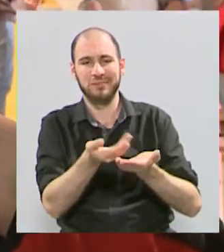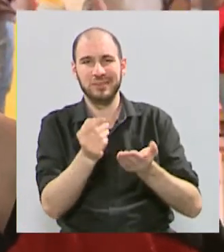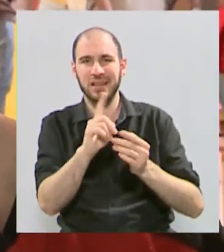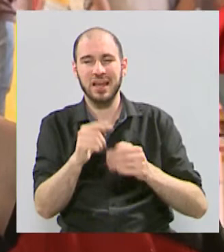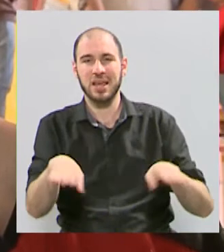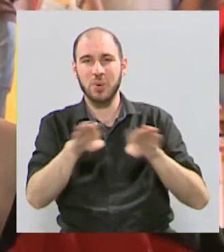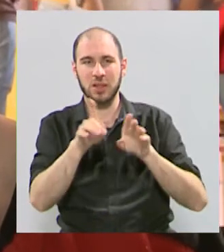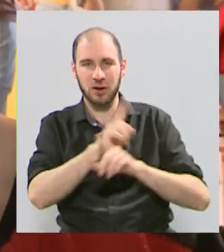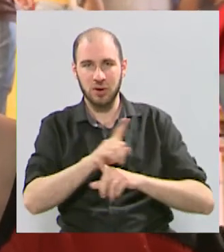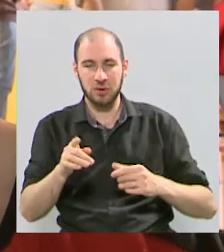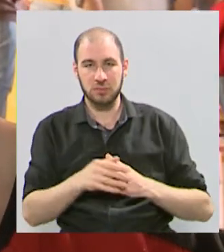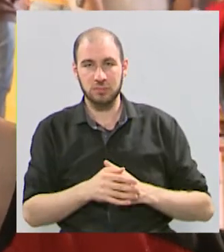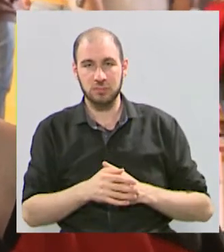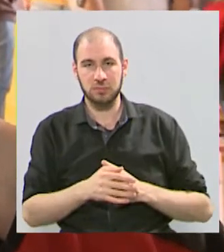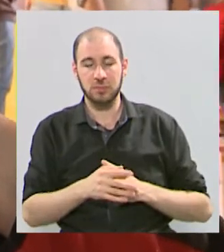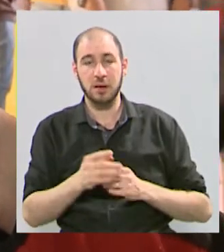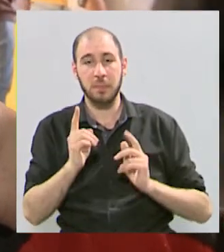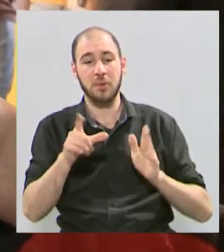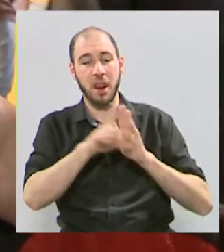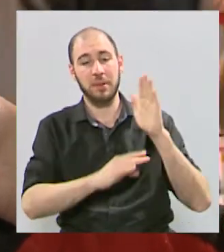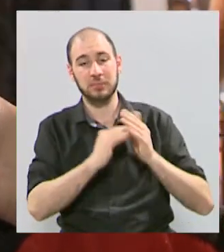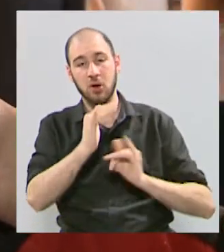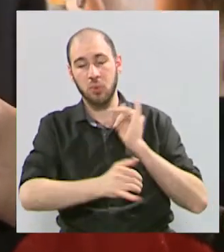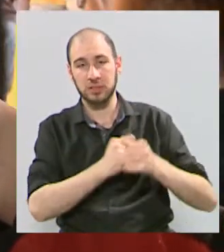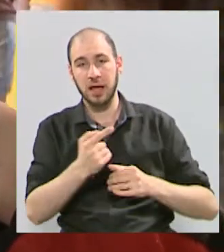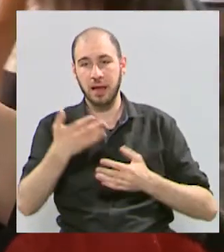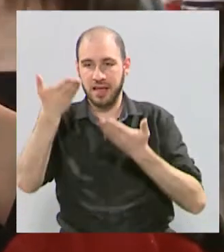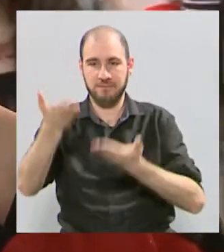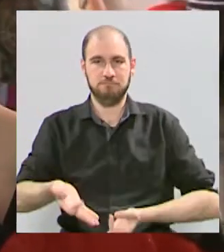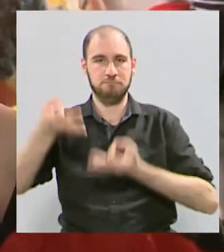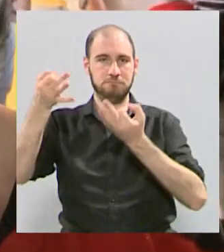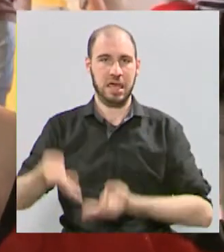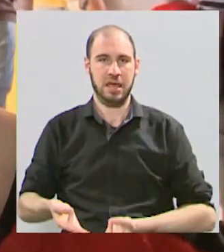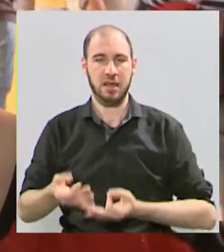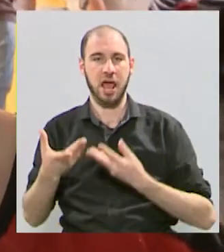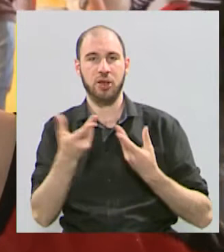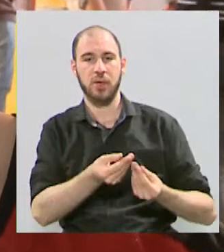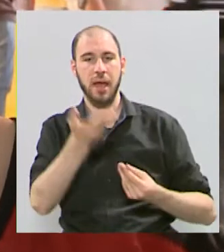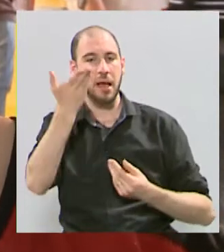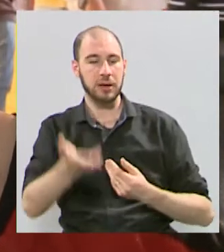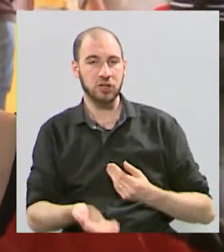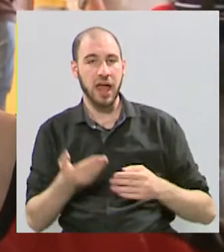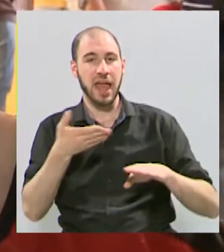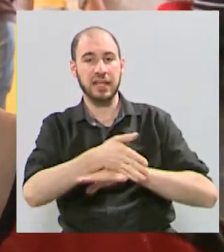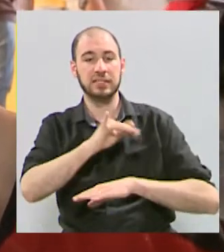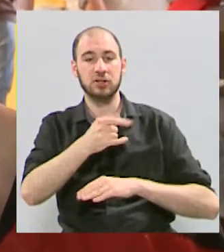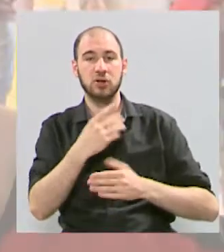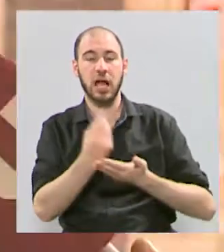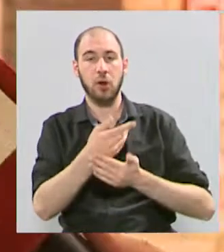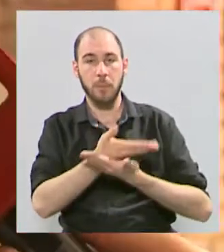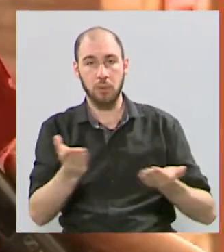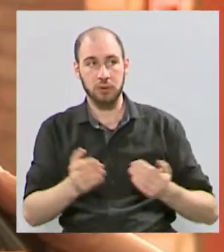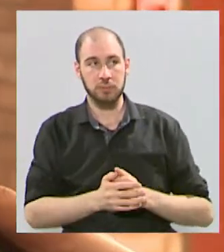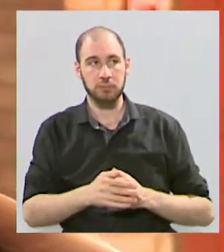más paridad de género, sino que, como bien dice la Constitución, debe ser la idoneidad lo que permita que alguien ingrese o no a un cargo público.